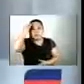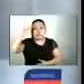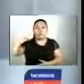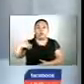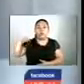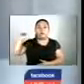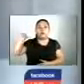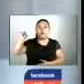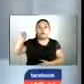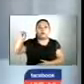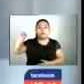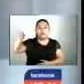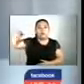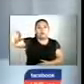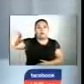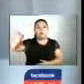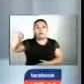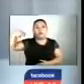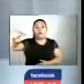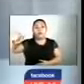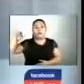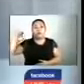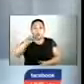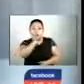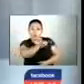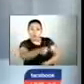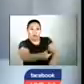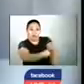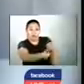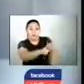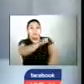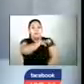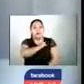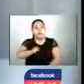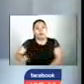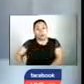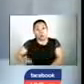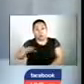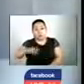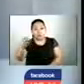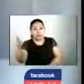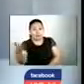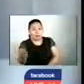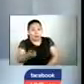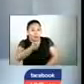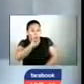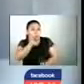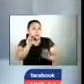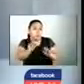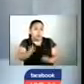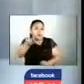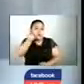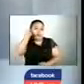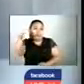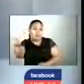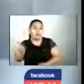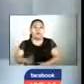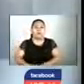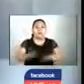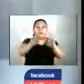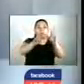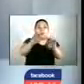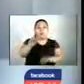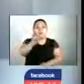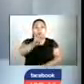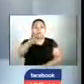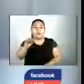Pacheco Rojas. Ella se encuentra en el Hospital El Salvador. Cualquier información adicional, usted puede llamar al siguiente teléfono, 70